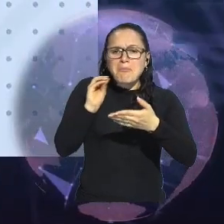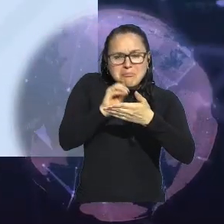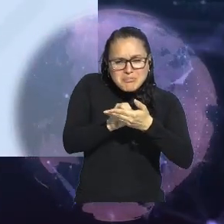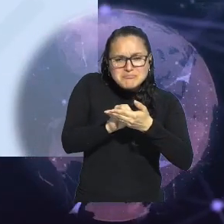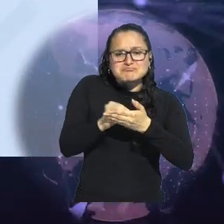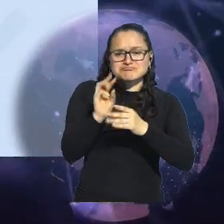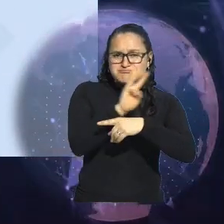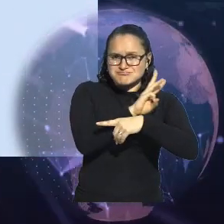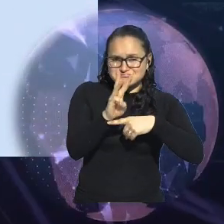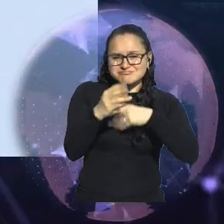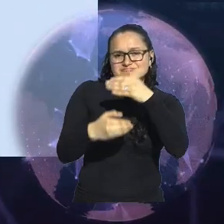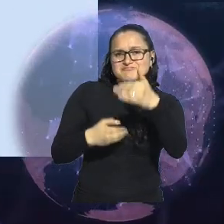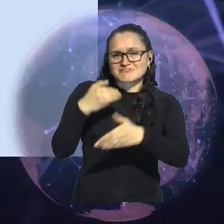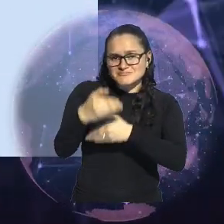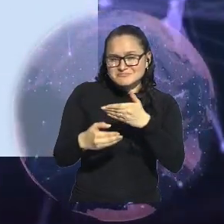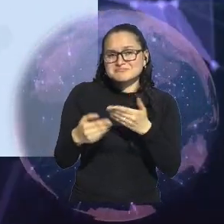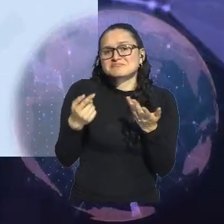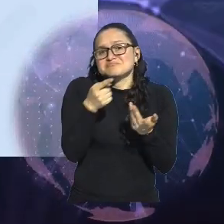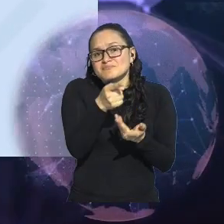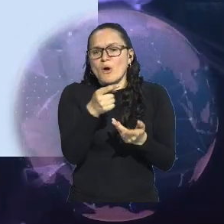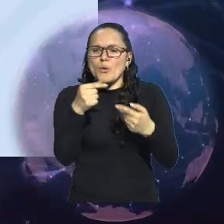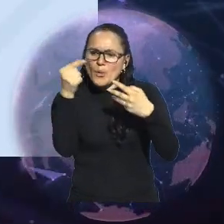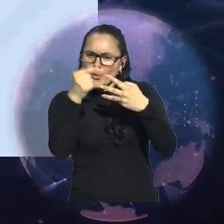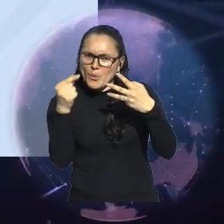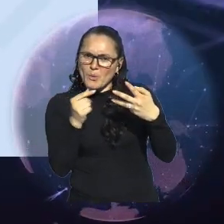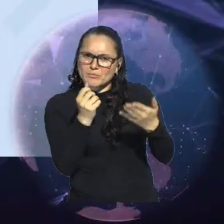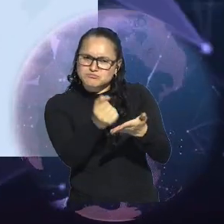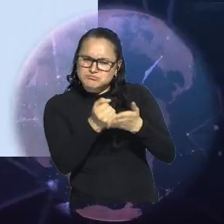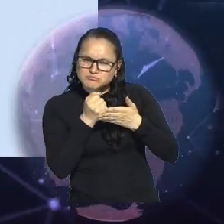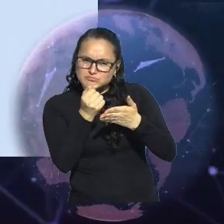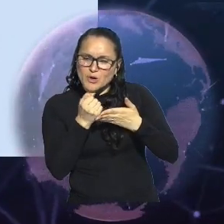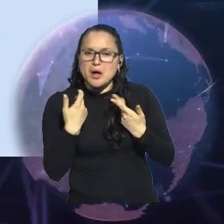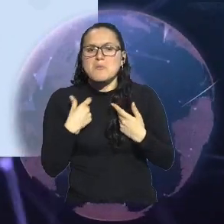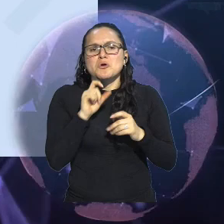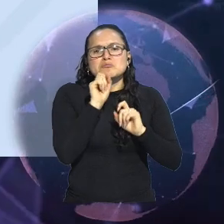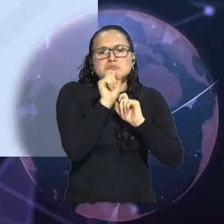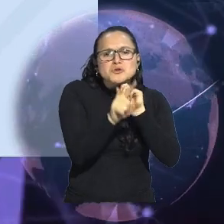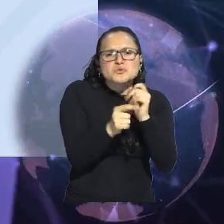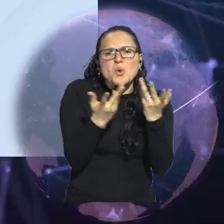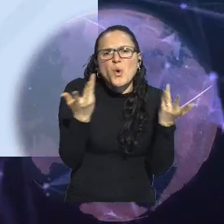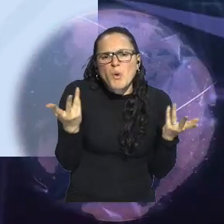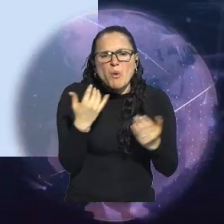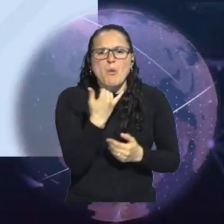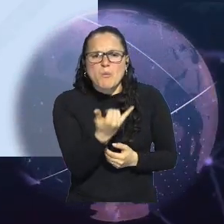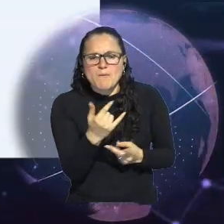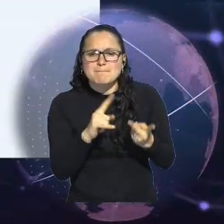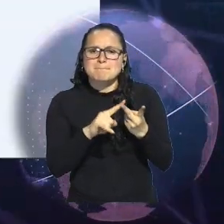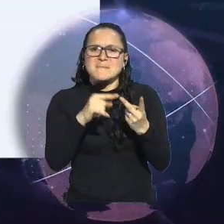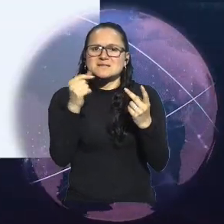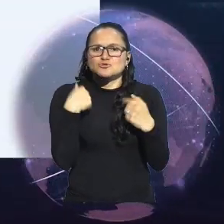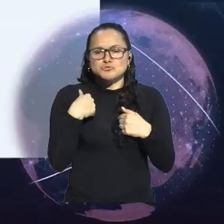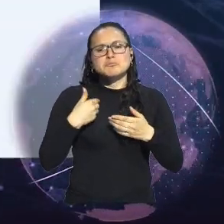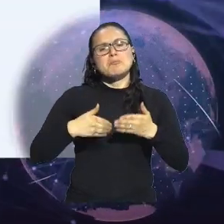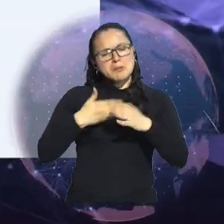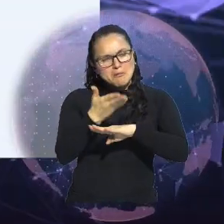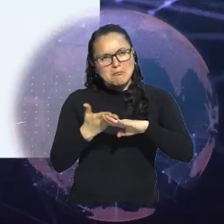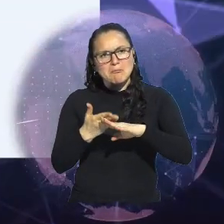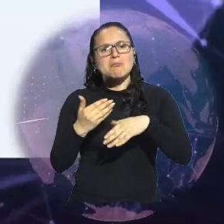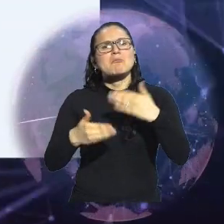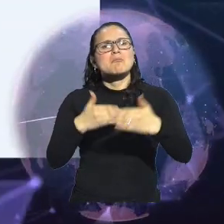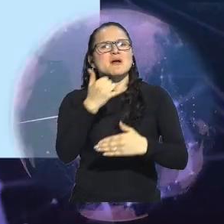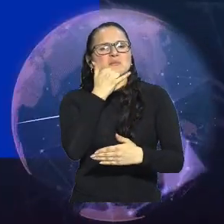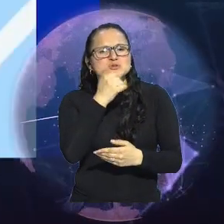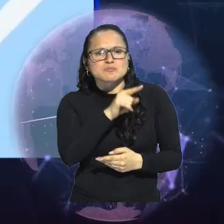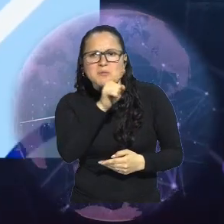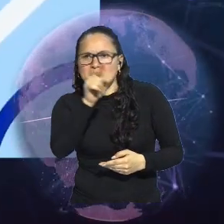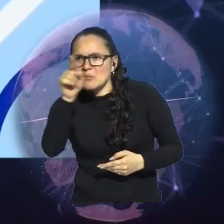acompañados de nuevas funcionalidades como la consulta del estado y trazabilidad de las solicitudes y el registro de organizaciones